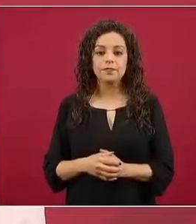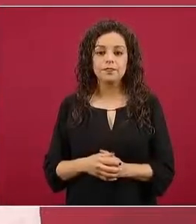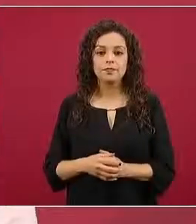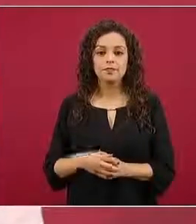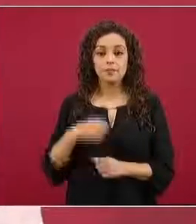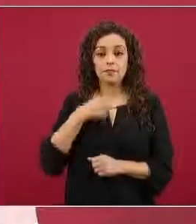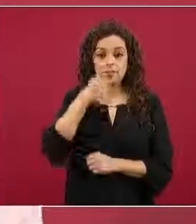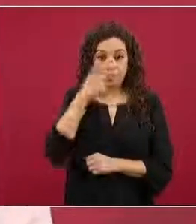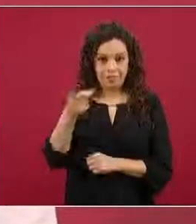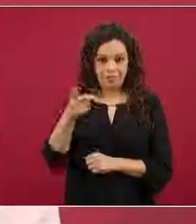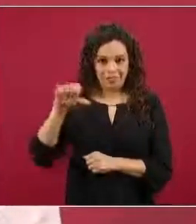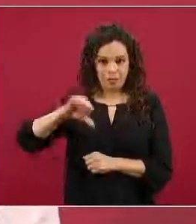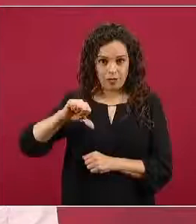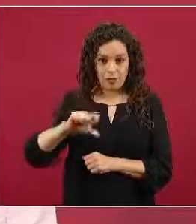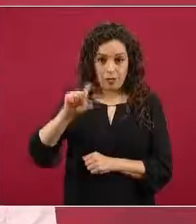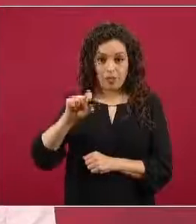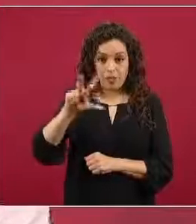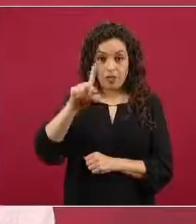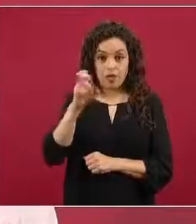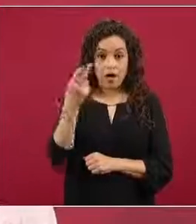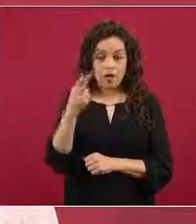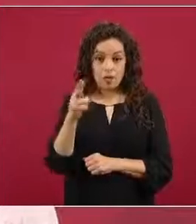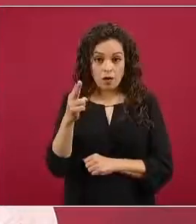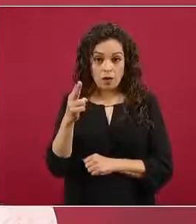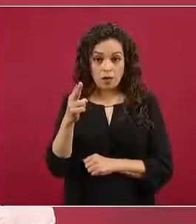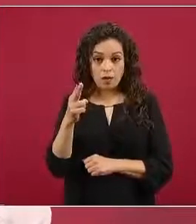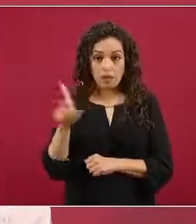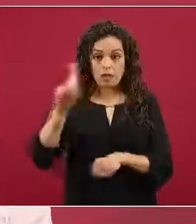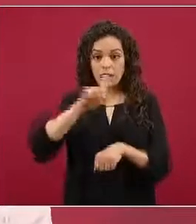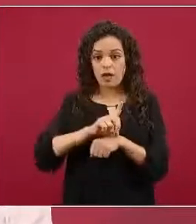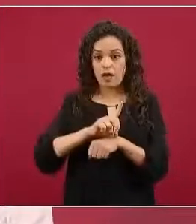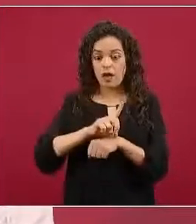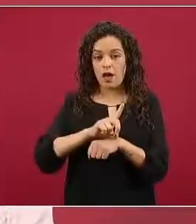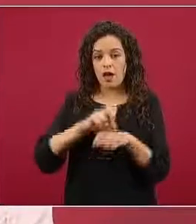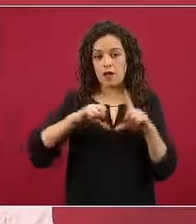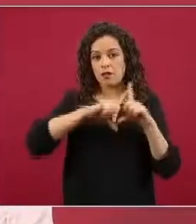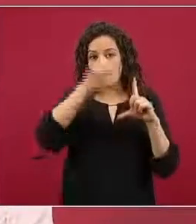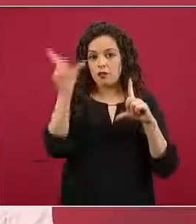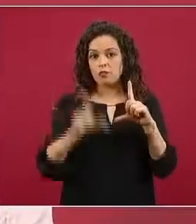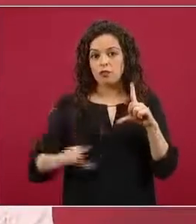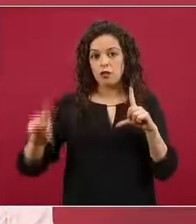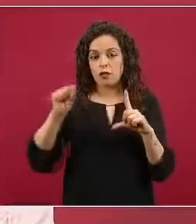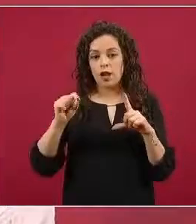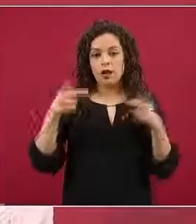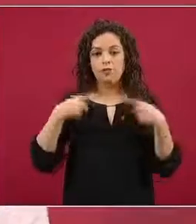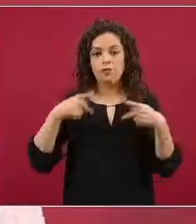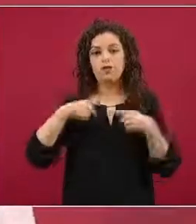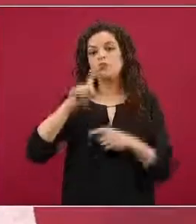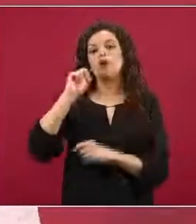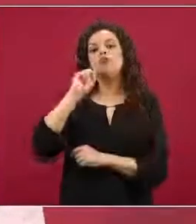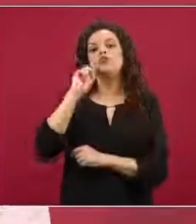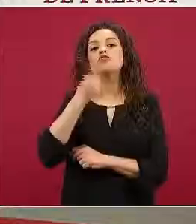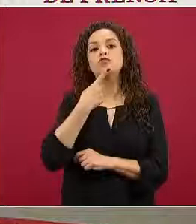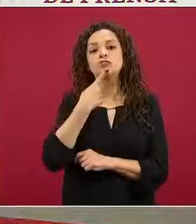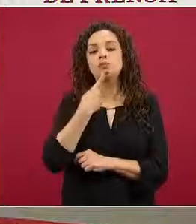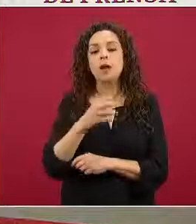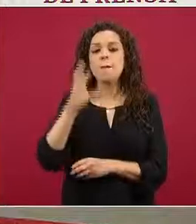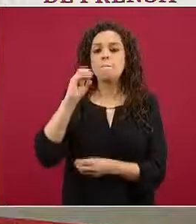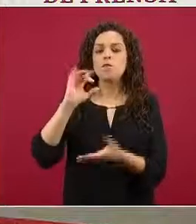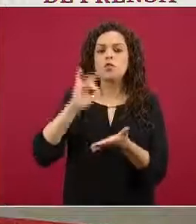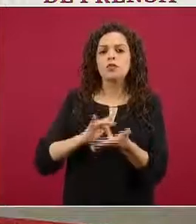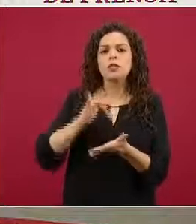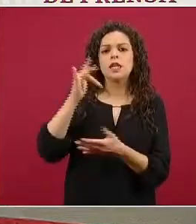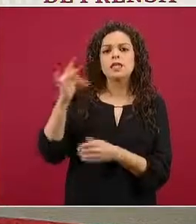lo dije, hoy, 28 de noviembre, Día Nacional de las Personas Sordas.